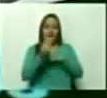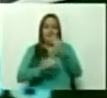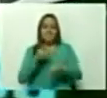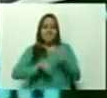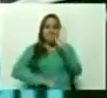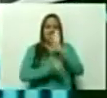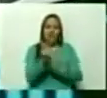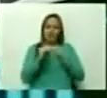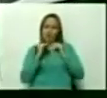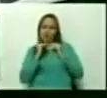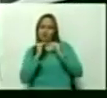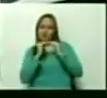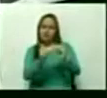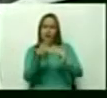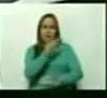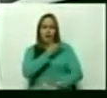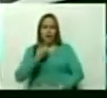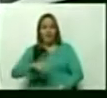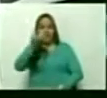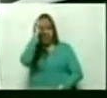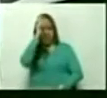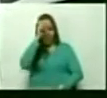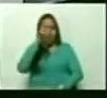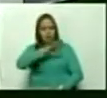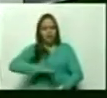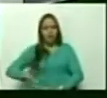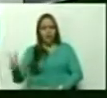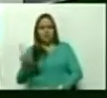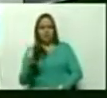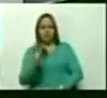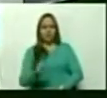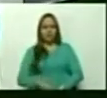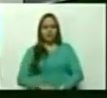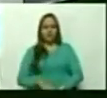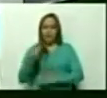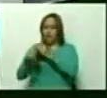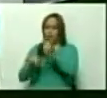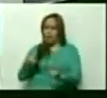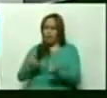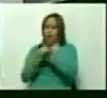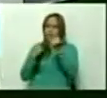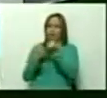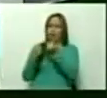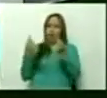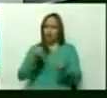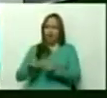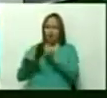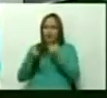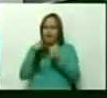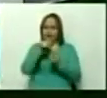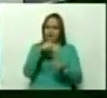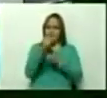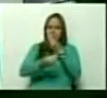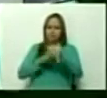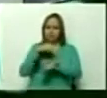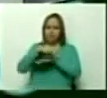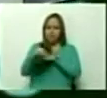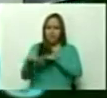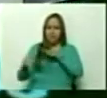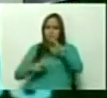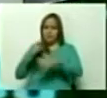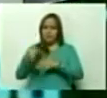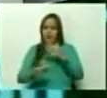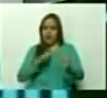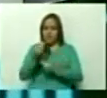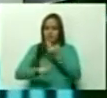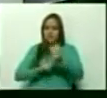desarrollo sostenible y sustentable, no solamente de Falcón, sino de Venezuela. ¿Cuál es el aporte económico productivo del municipio para el plan que está